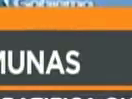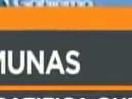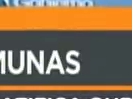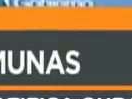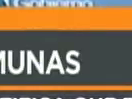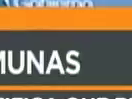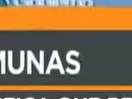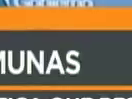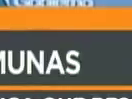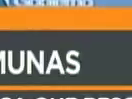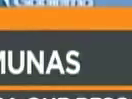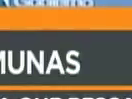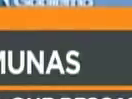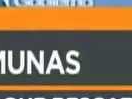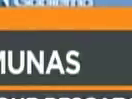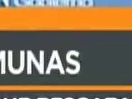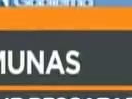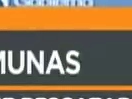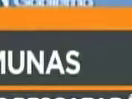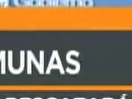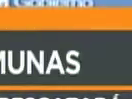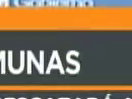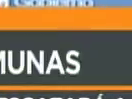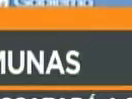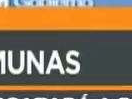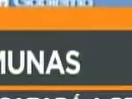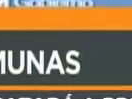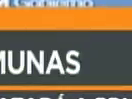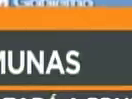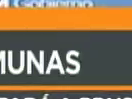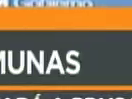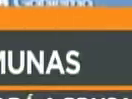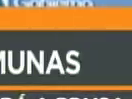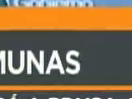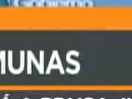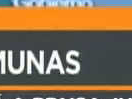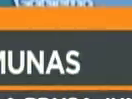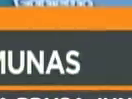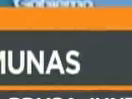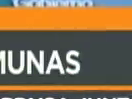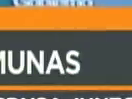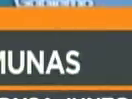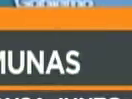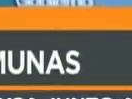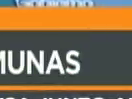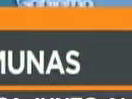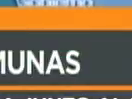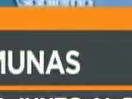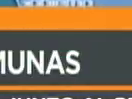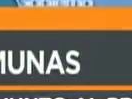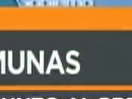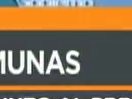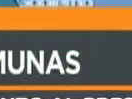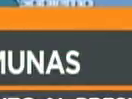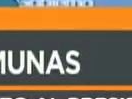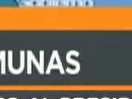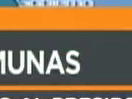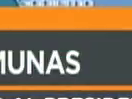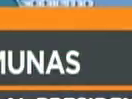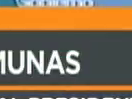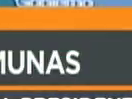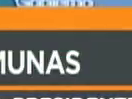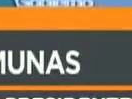amenazas. Yo utilizaría una expresión del gran timonel chino, Mao Zedong. Hoy más que nunca, el